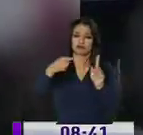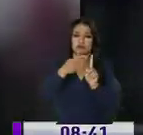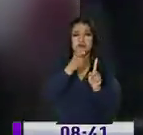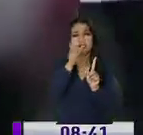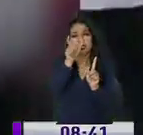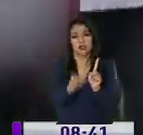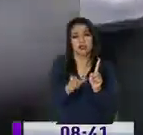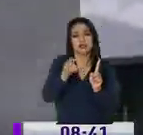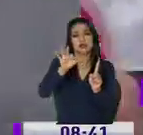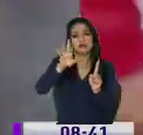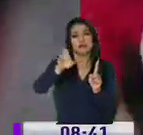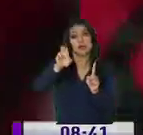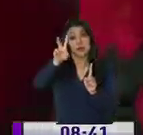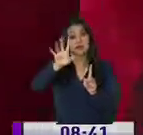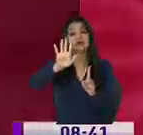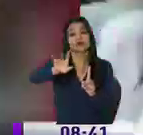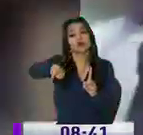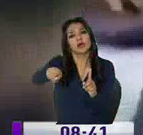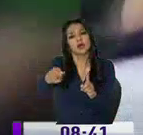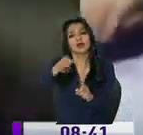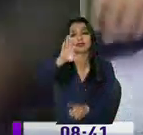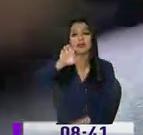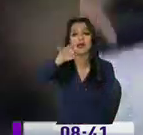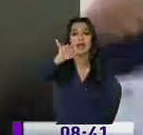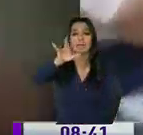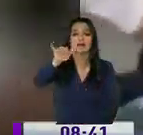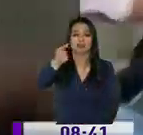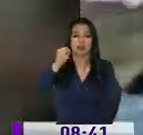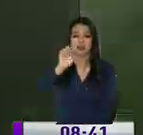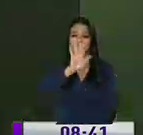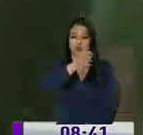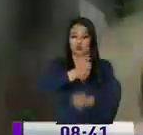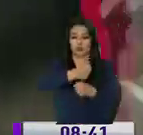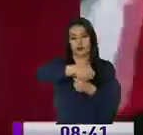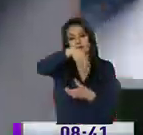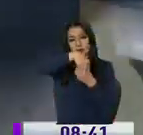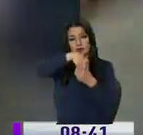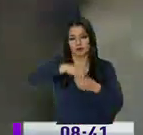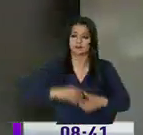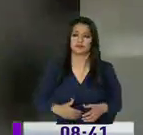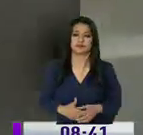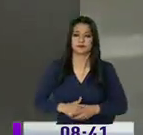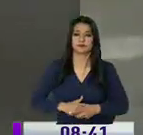y con Teleamazonas, canal de televisión para el cual trabaja el periodista.